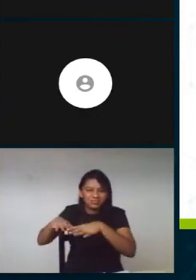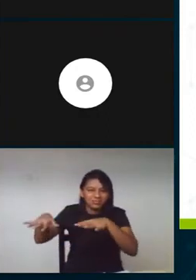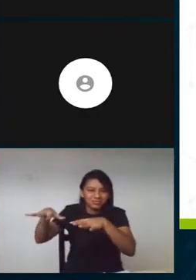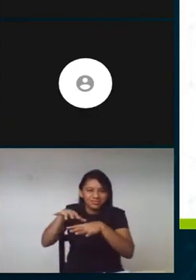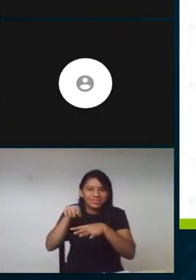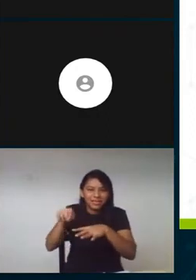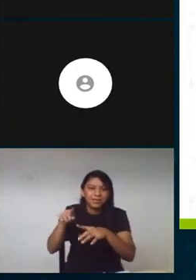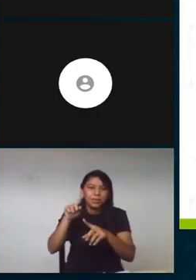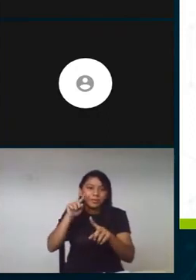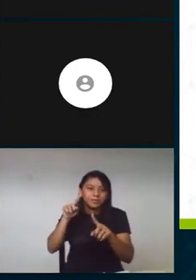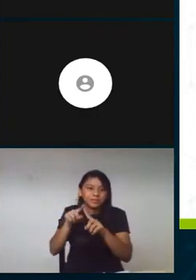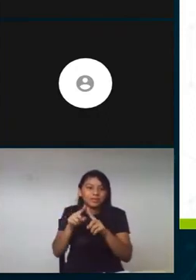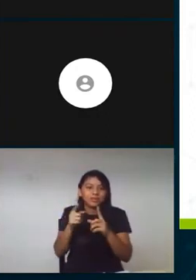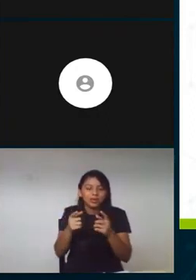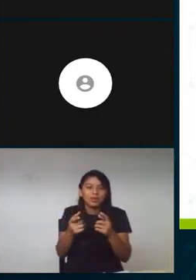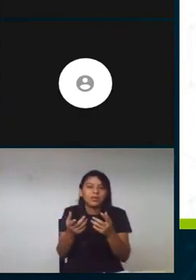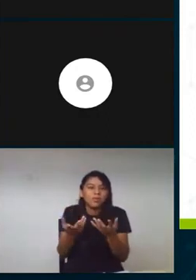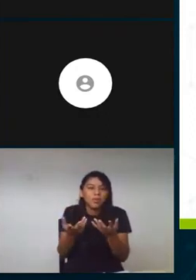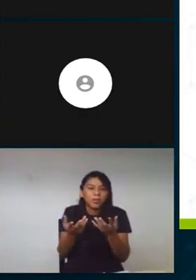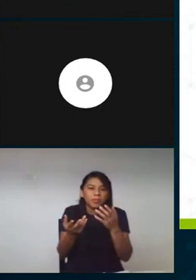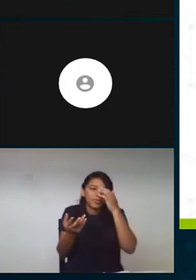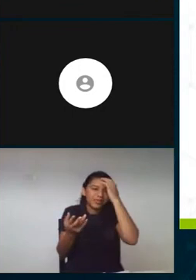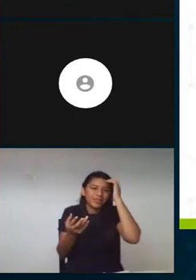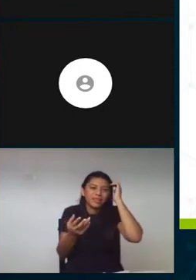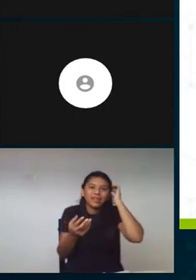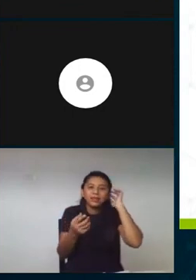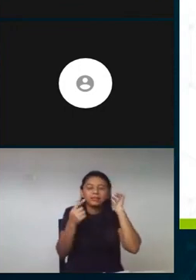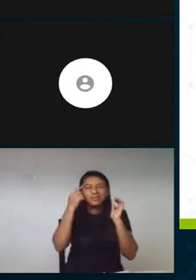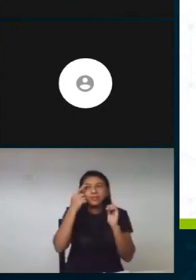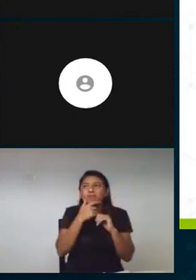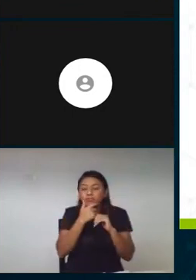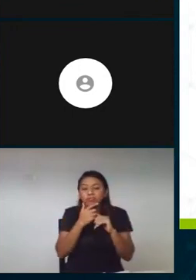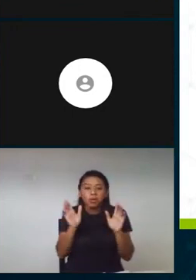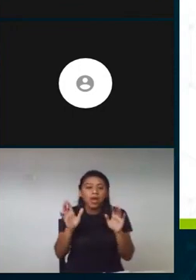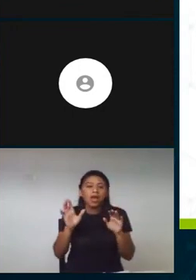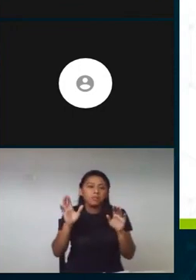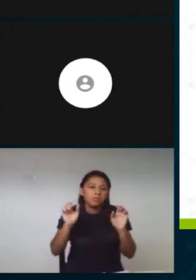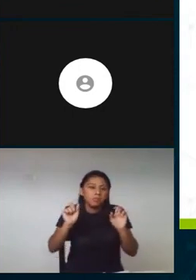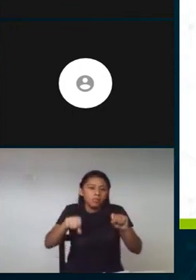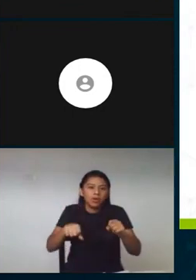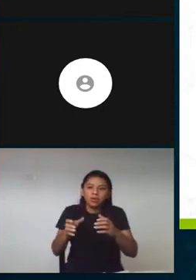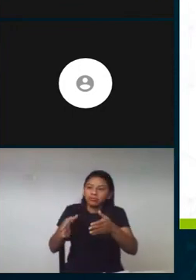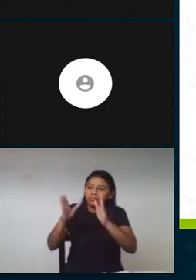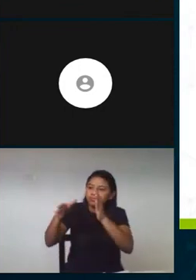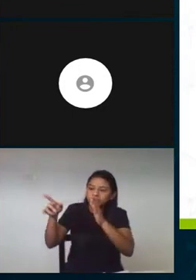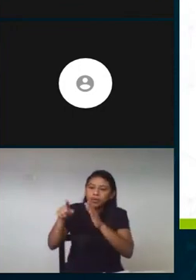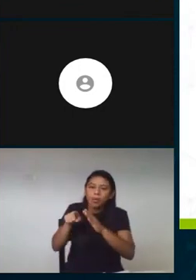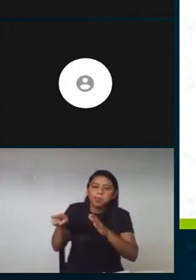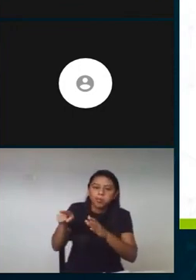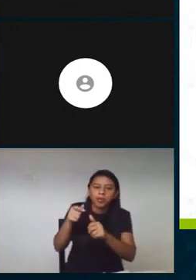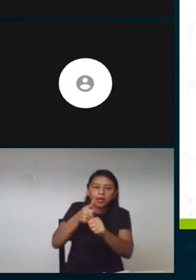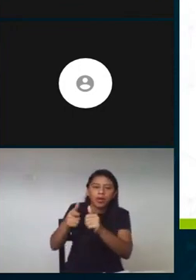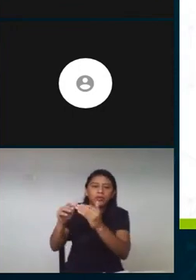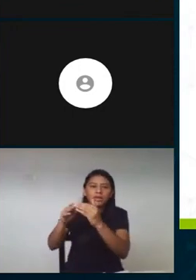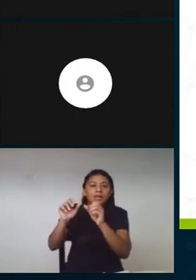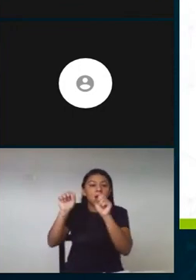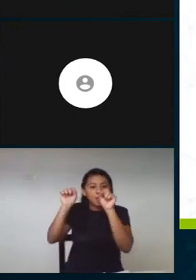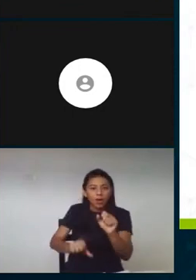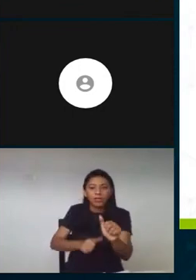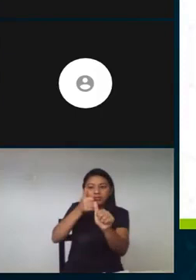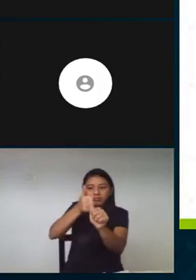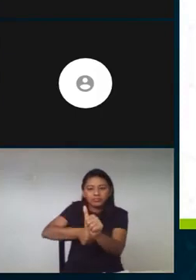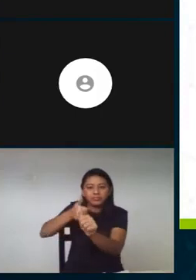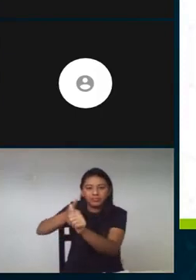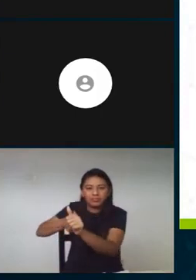son depósitos en las alacenas de las casas para separar cada una de los residuos, cuál era